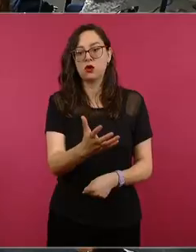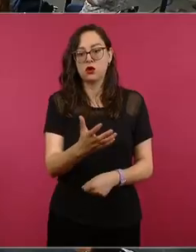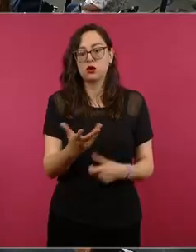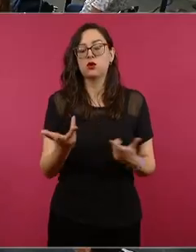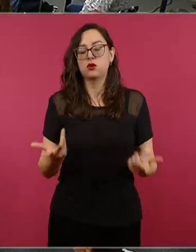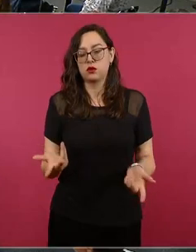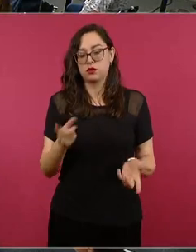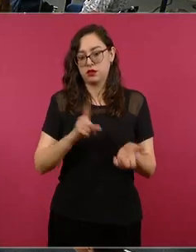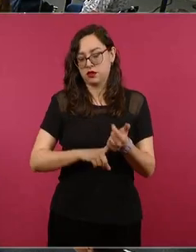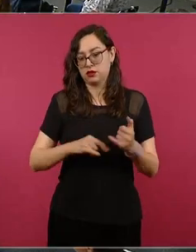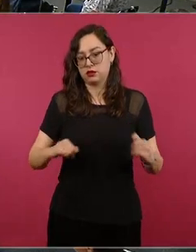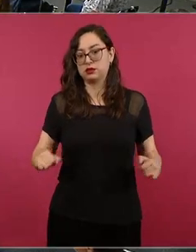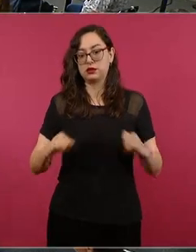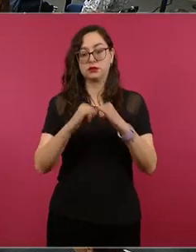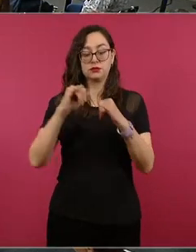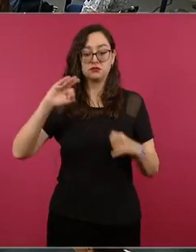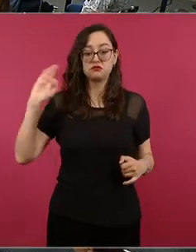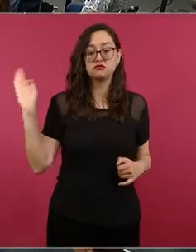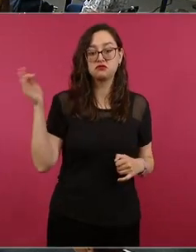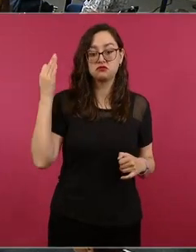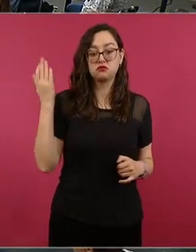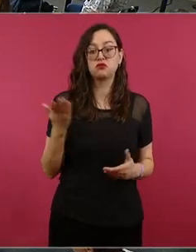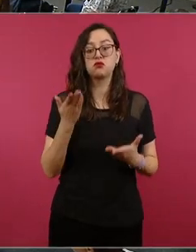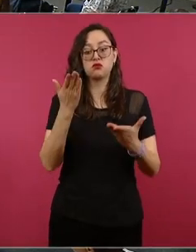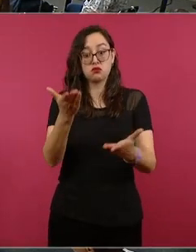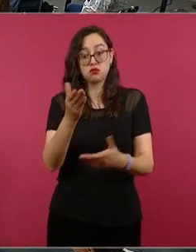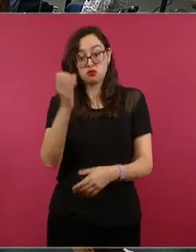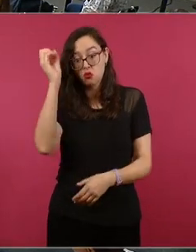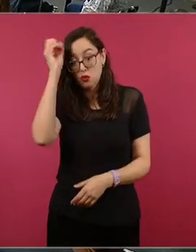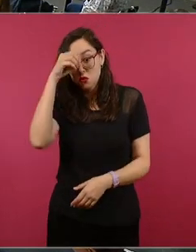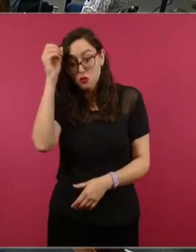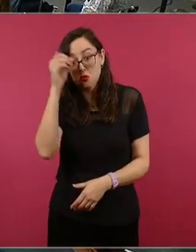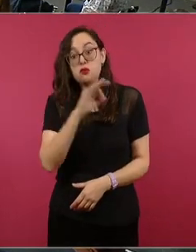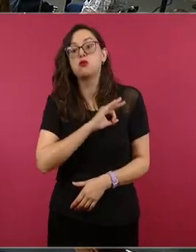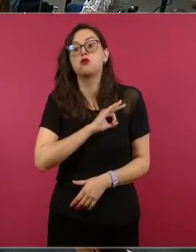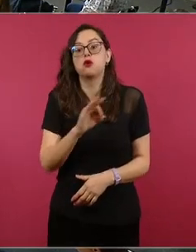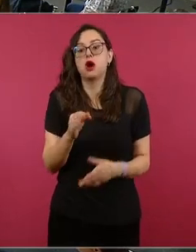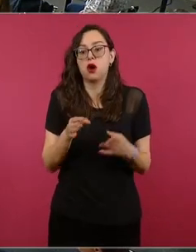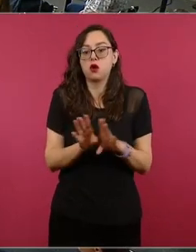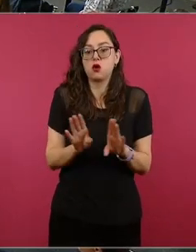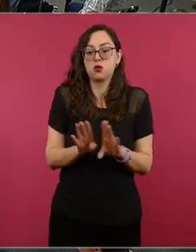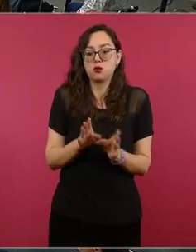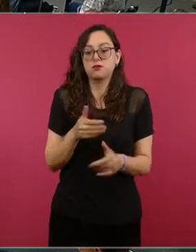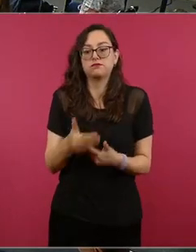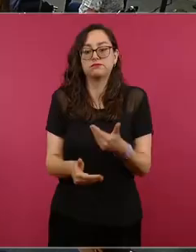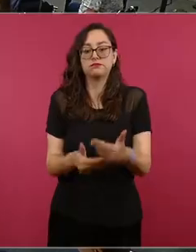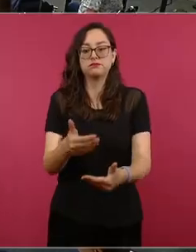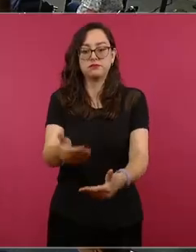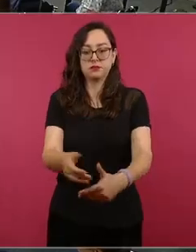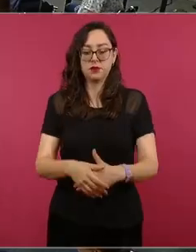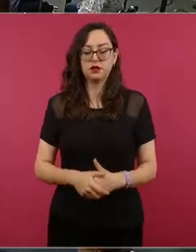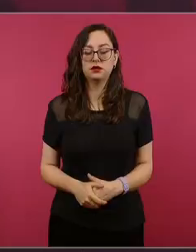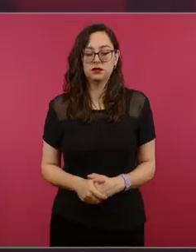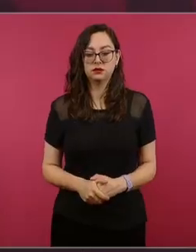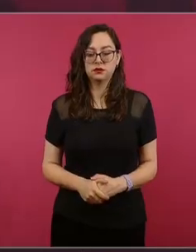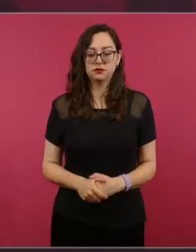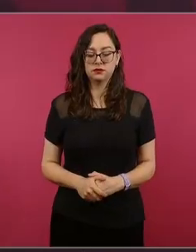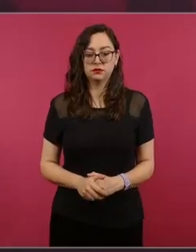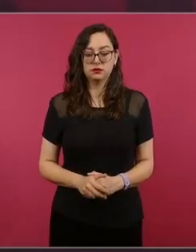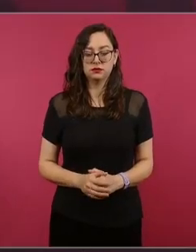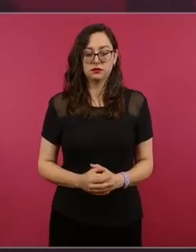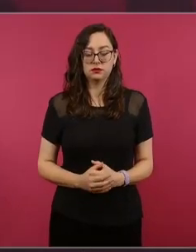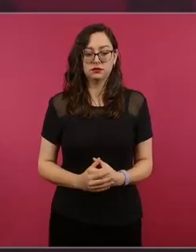instituciones federales. No sé si pueda opinarnos algo al respecto o qué procede para esta situación. No, lo que procede, porque